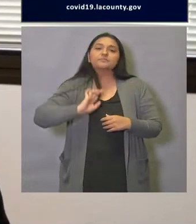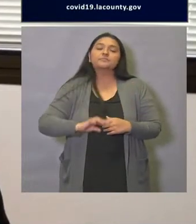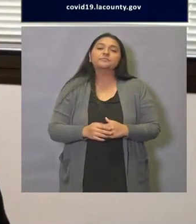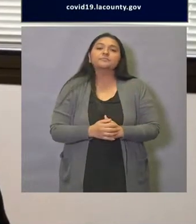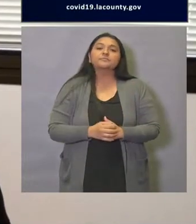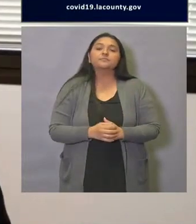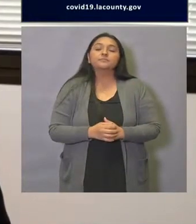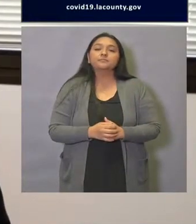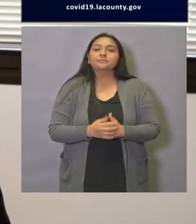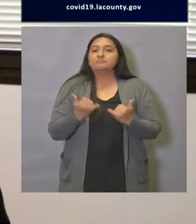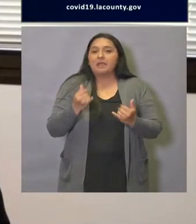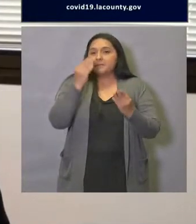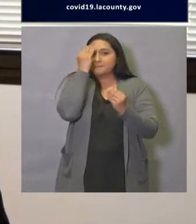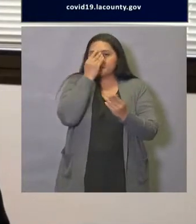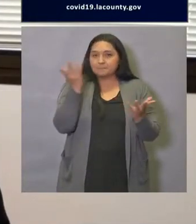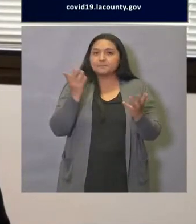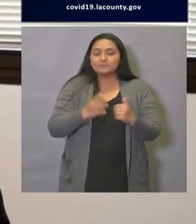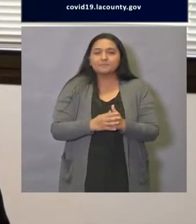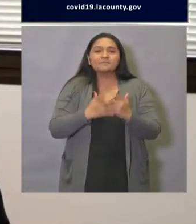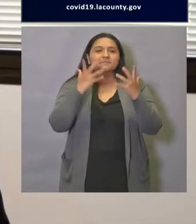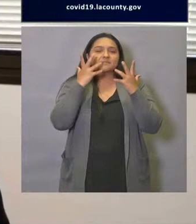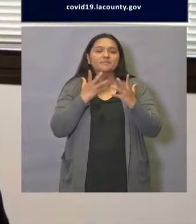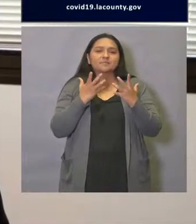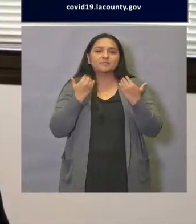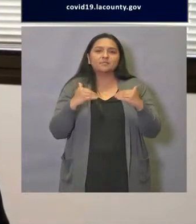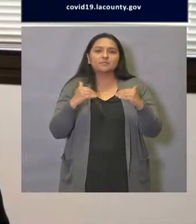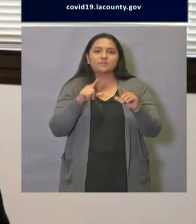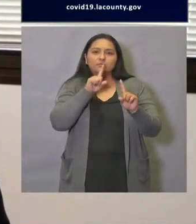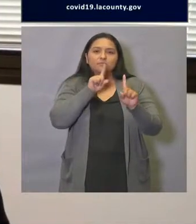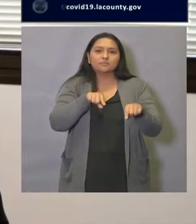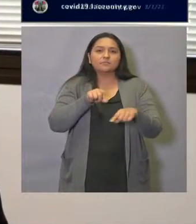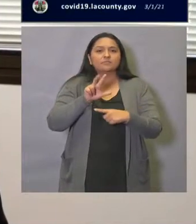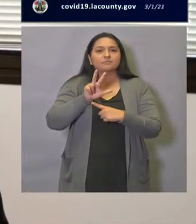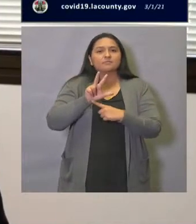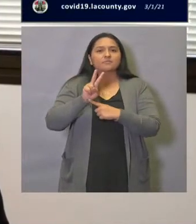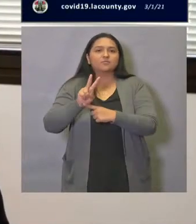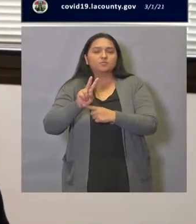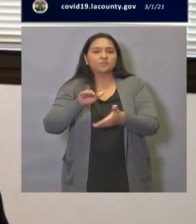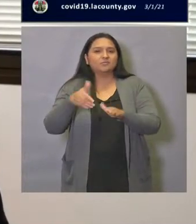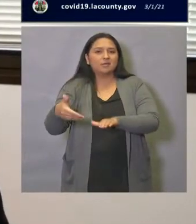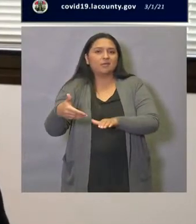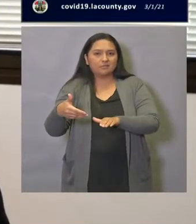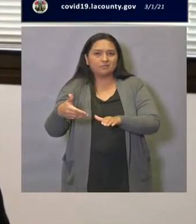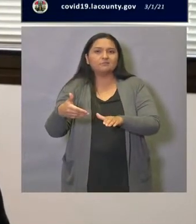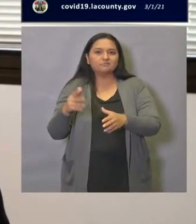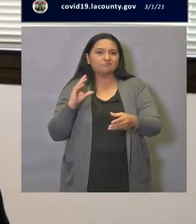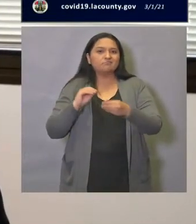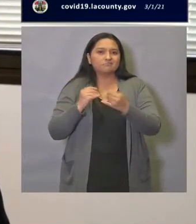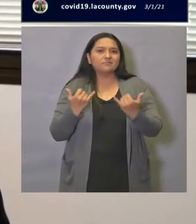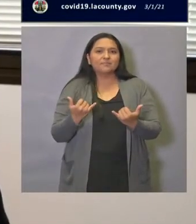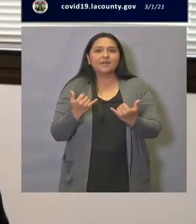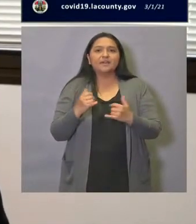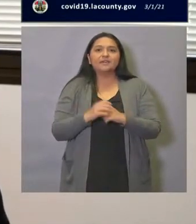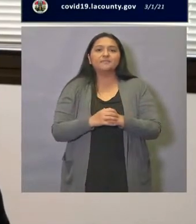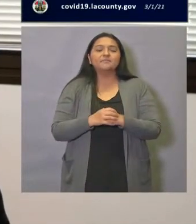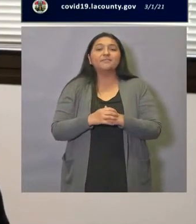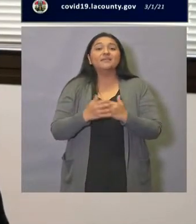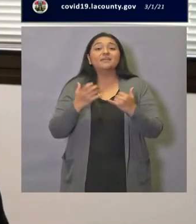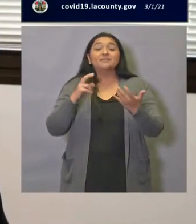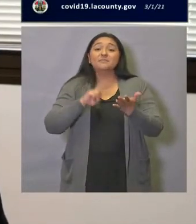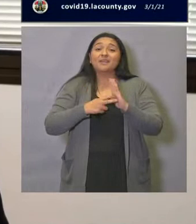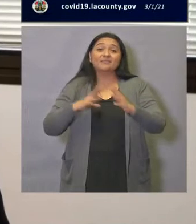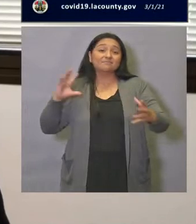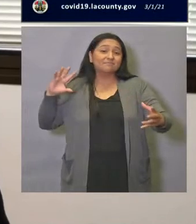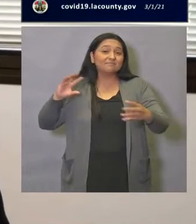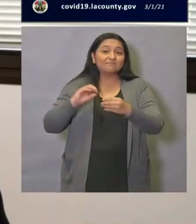estado actual, estamos tristes de reportar 32 fallecimientos adicionales hoy. Esto eleva el número total de